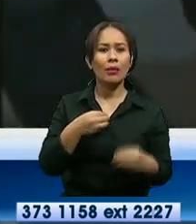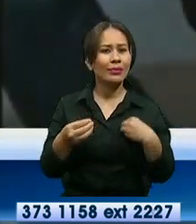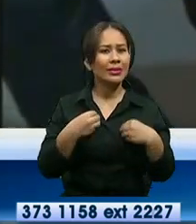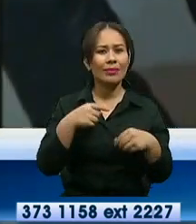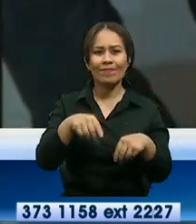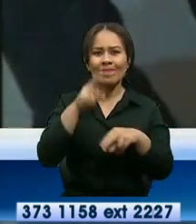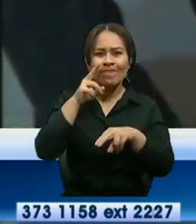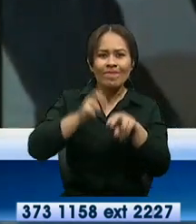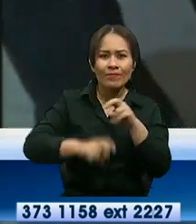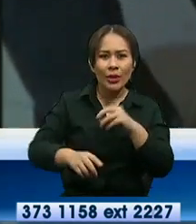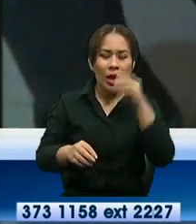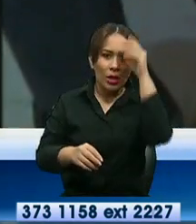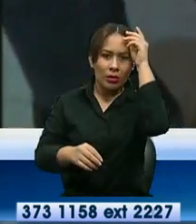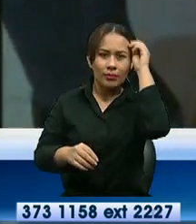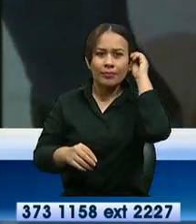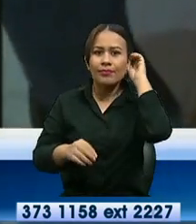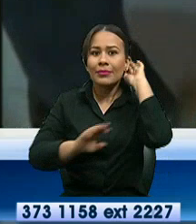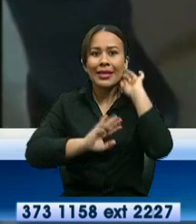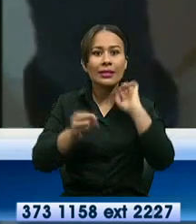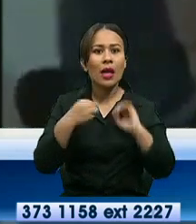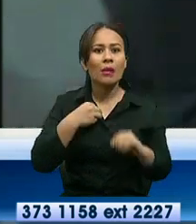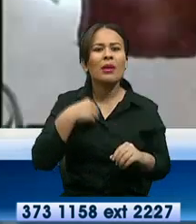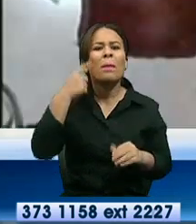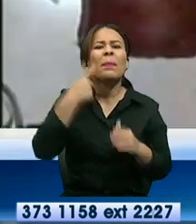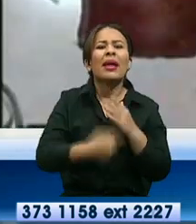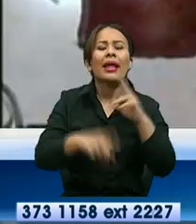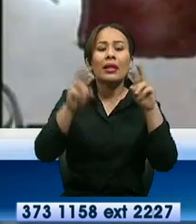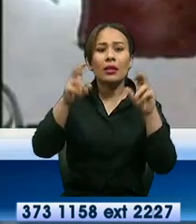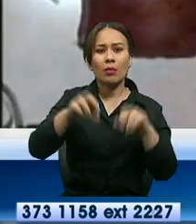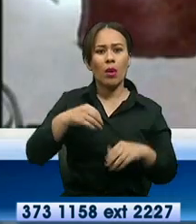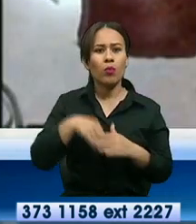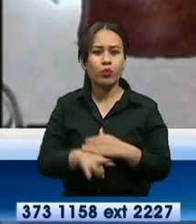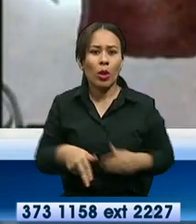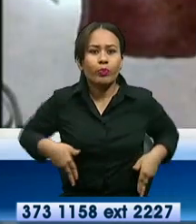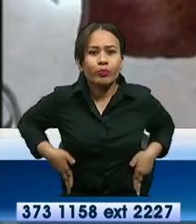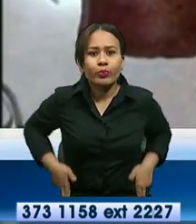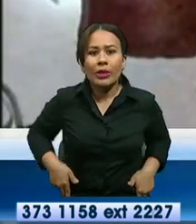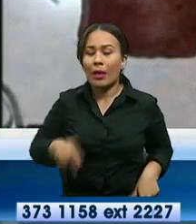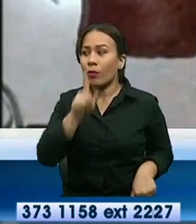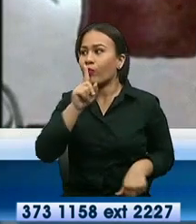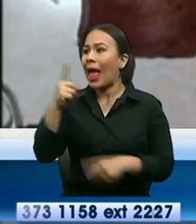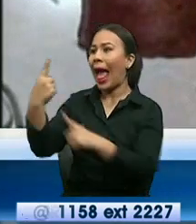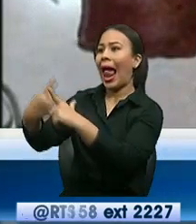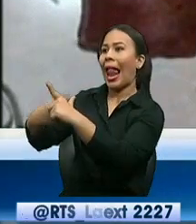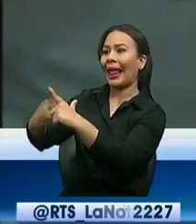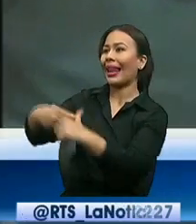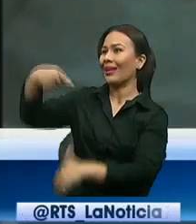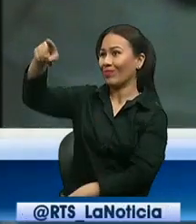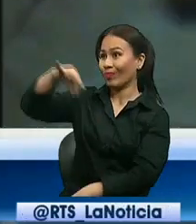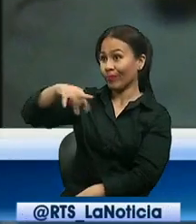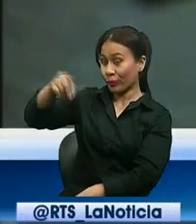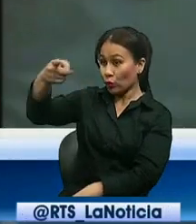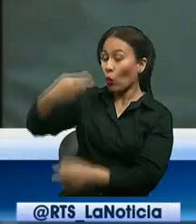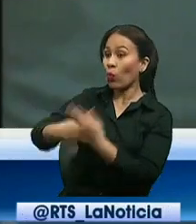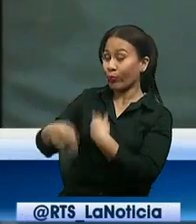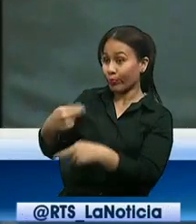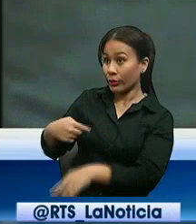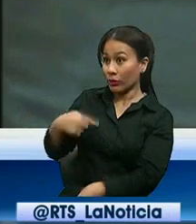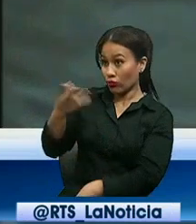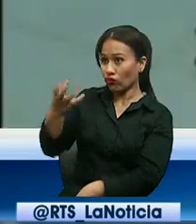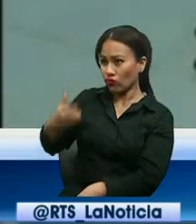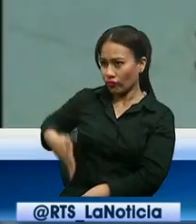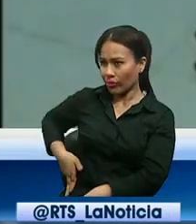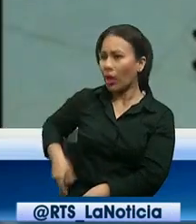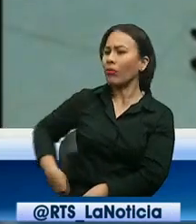sitio. Las investigaciones determinarán para qué tenían las armas. Presumen que en ocasiones las alquilaban a las bandas delictivas. Los uniformados encontraron